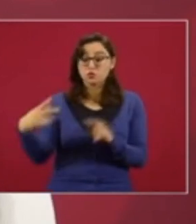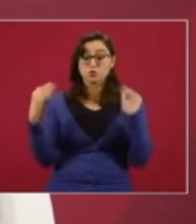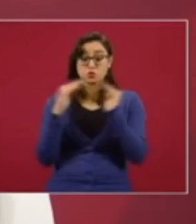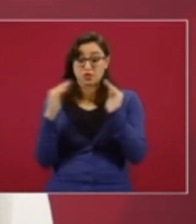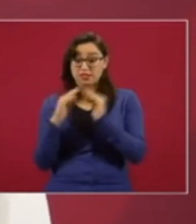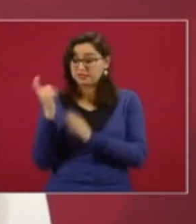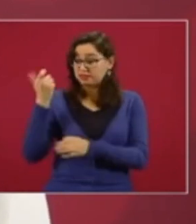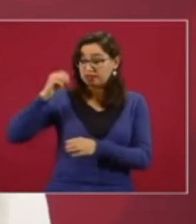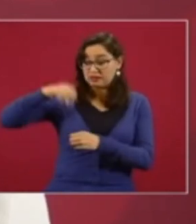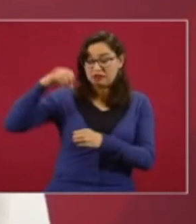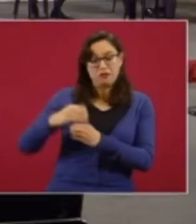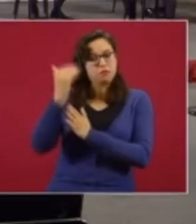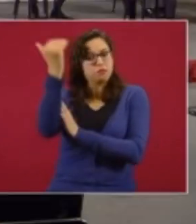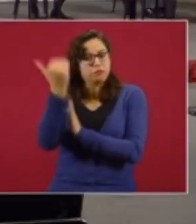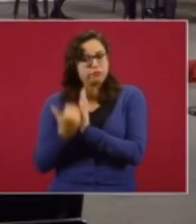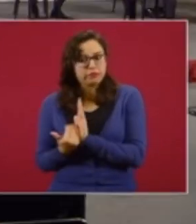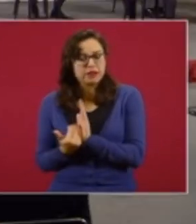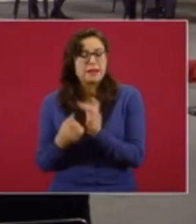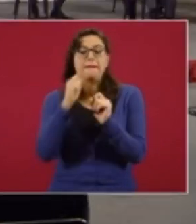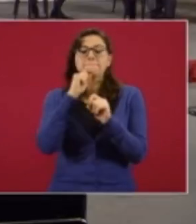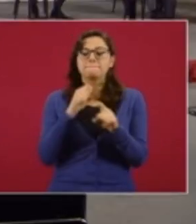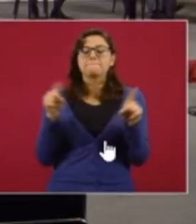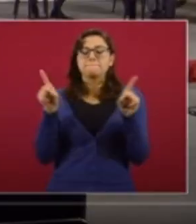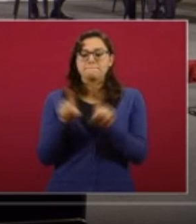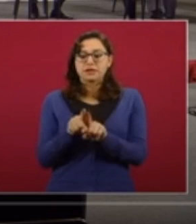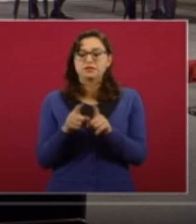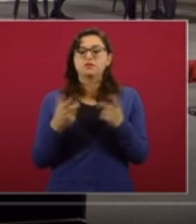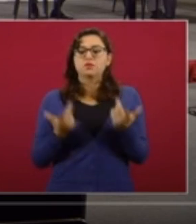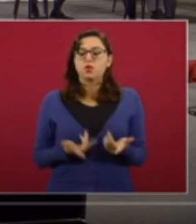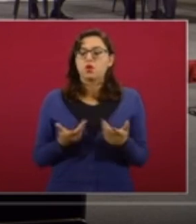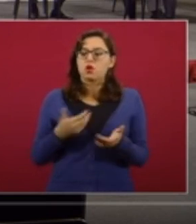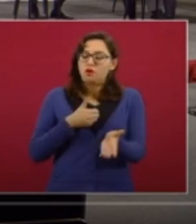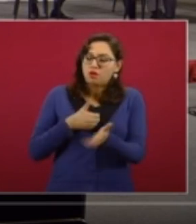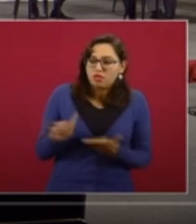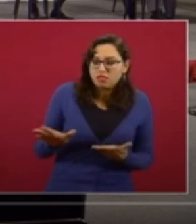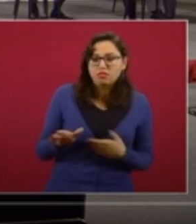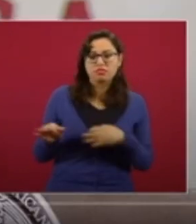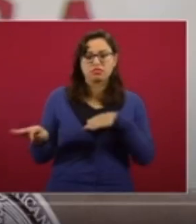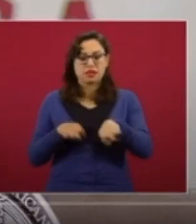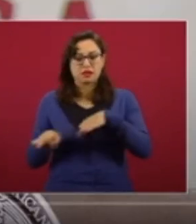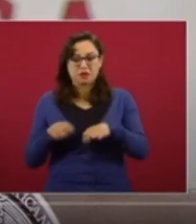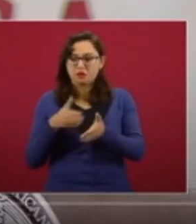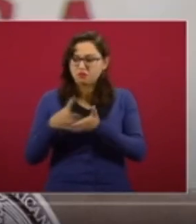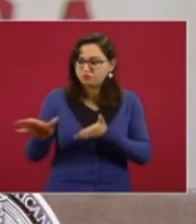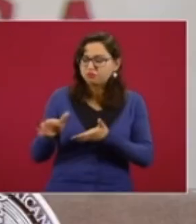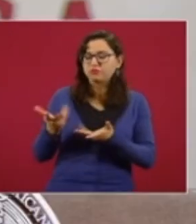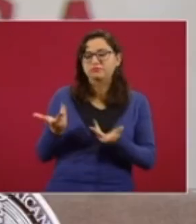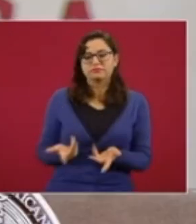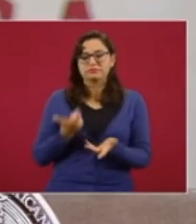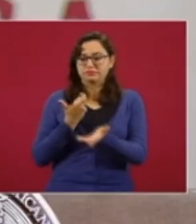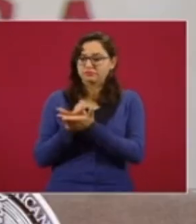y también afectaciones en las liquidaciones e indemnizaciones frente a despidos